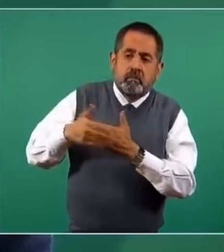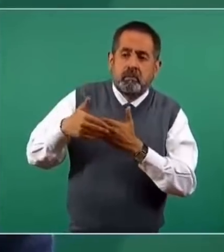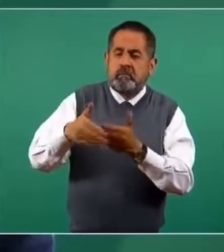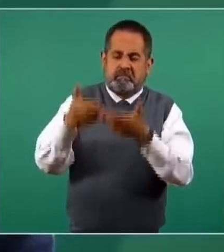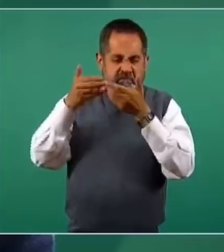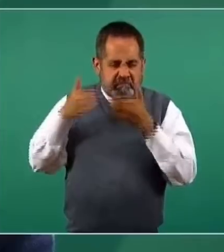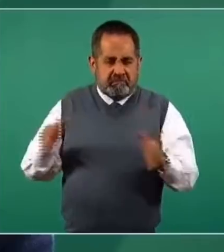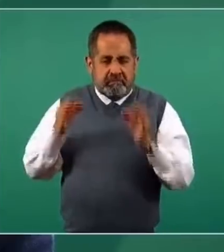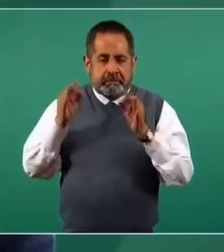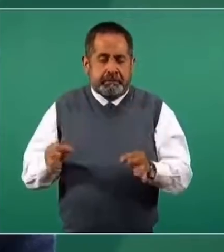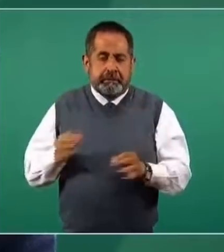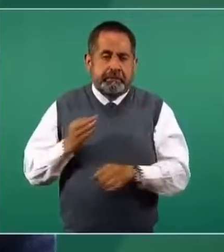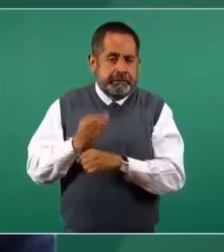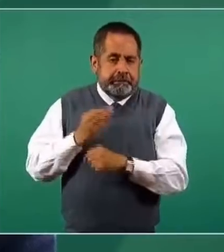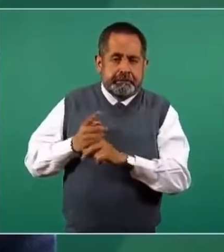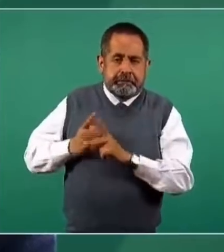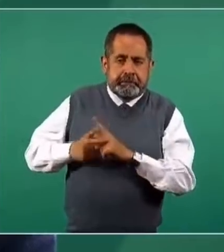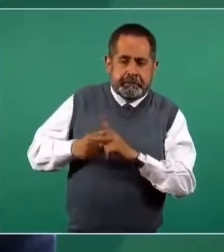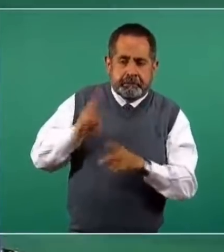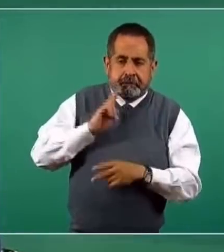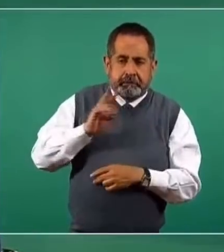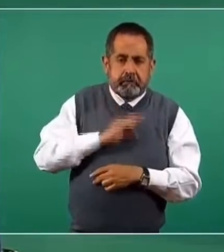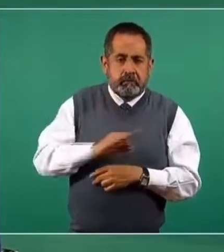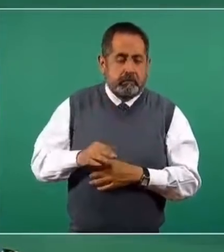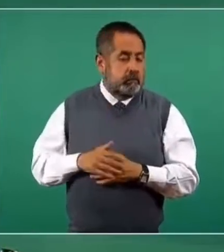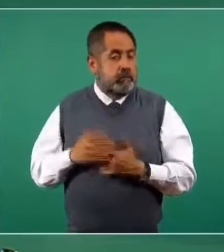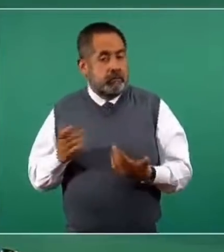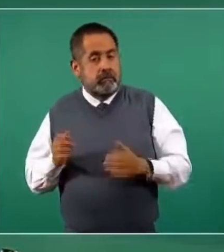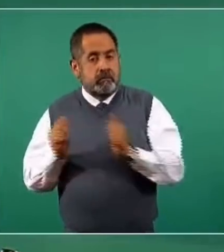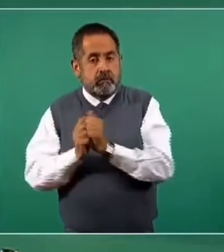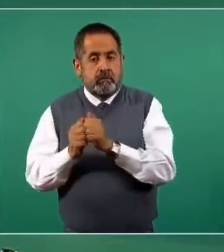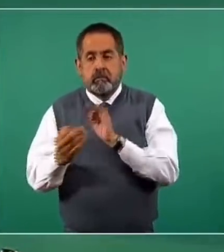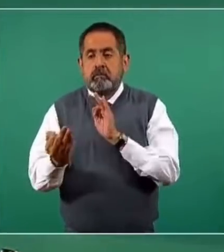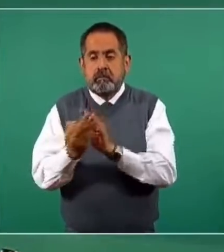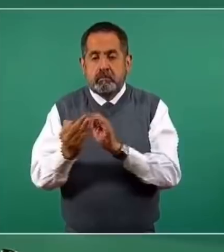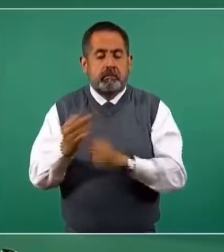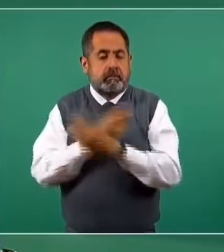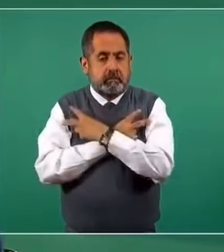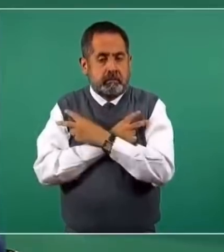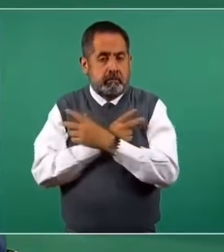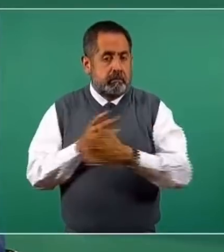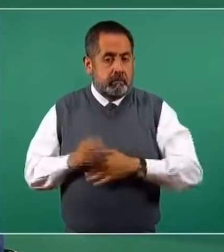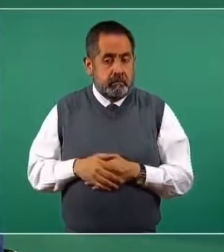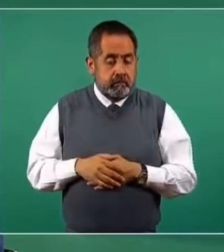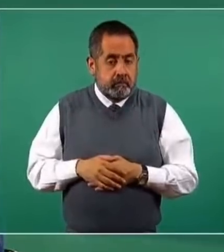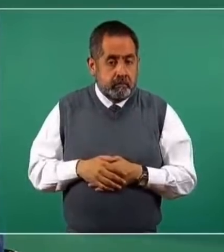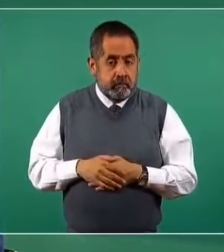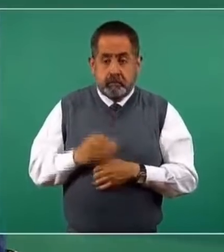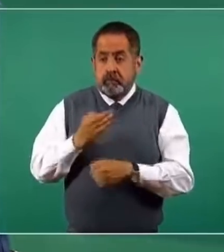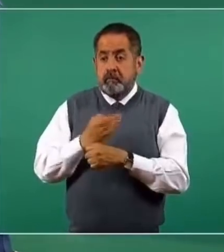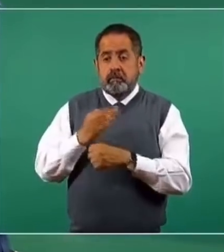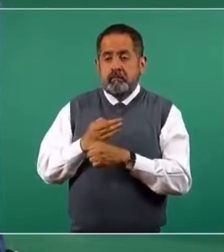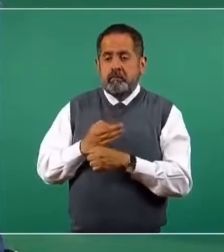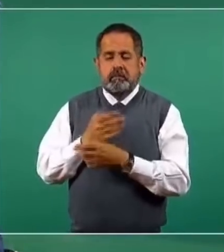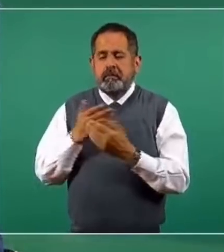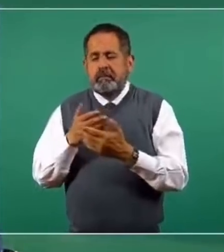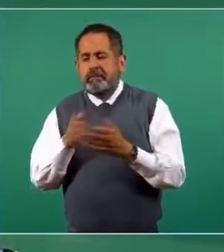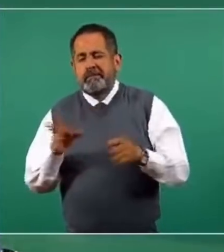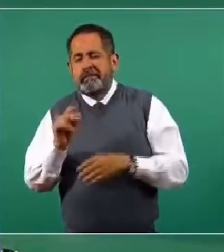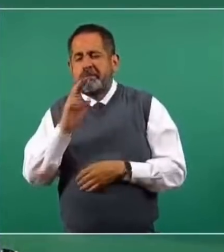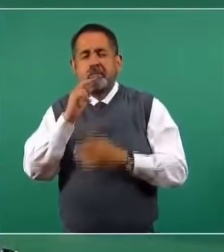apertura. Y en un momento dado, esto va a estar pegado a las vacaciones. Pero si no abrimos ahorita y nos esperamos